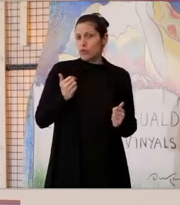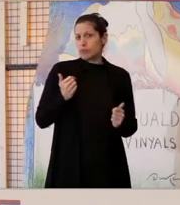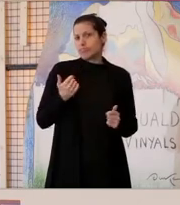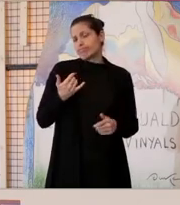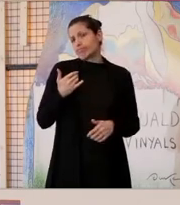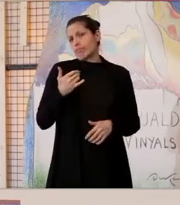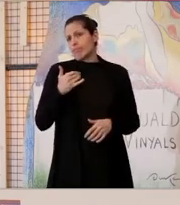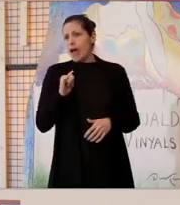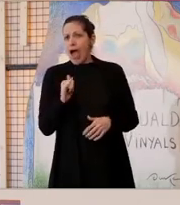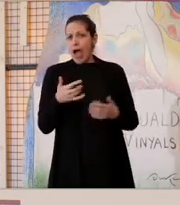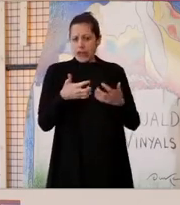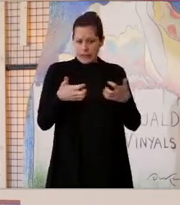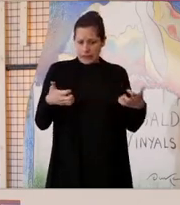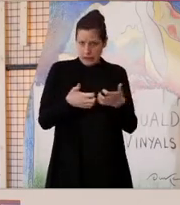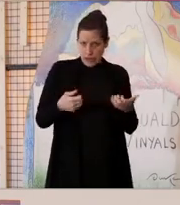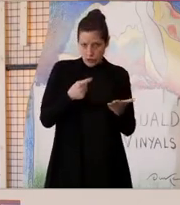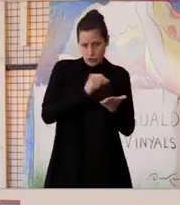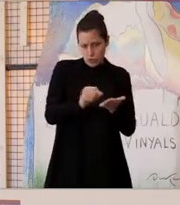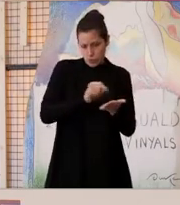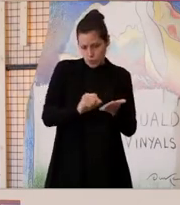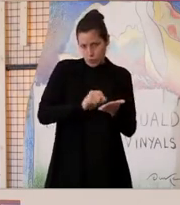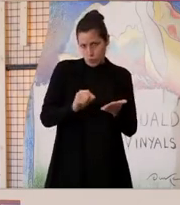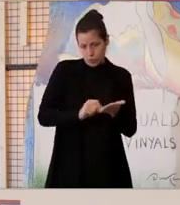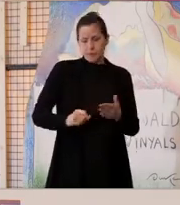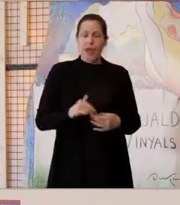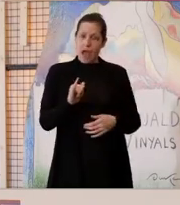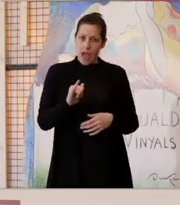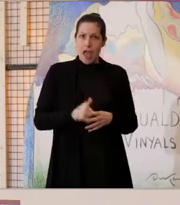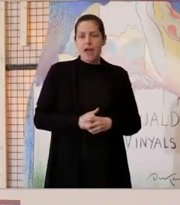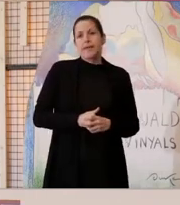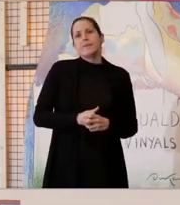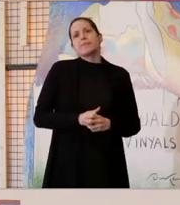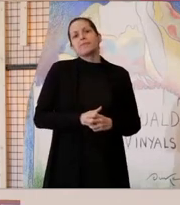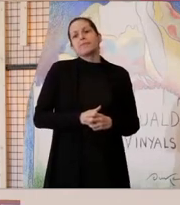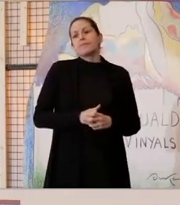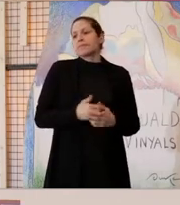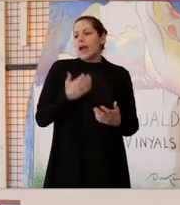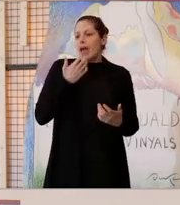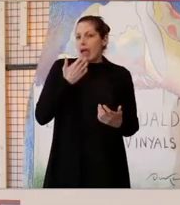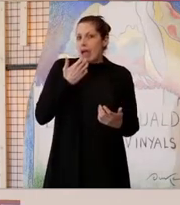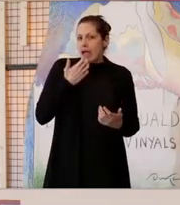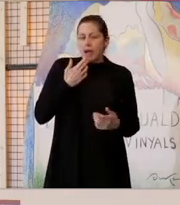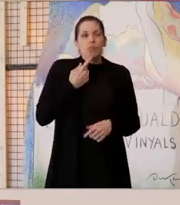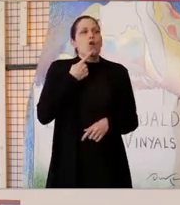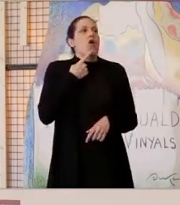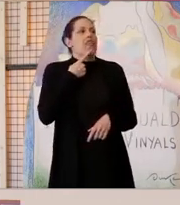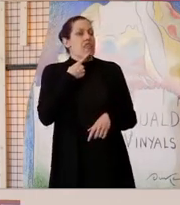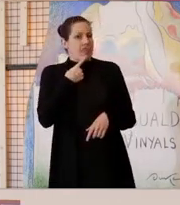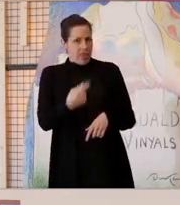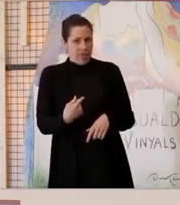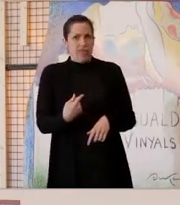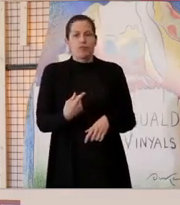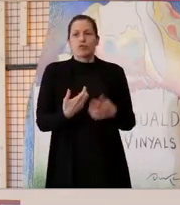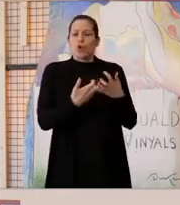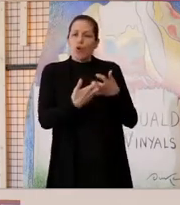un par de cosas apuntadas un par de notas Mirad si damos por bueno que empieza la lucha por